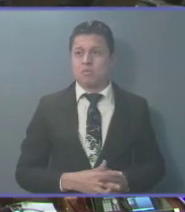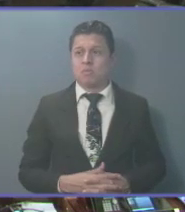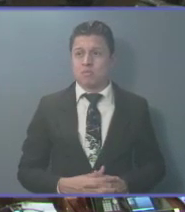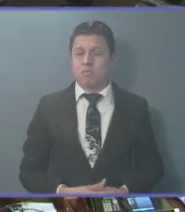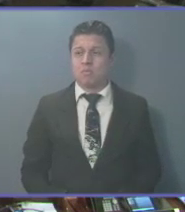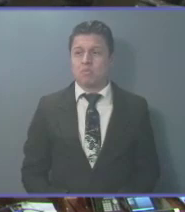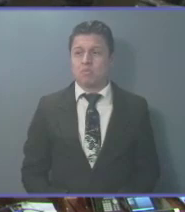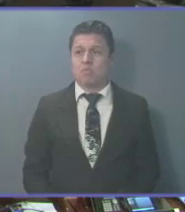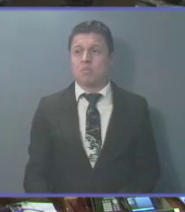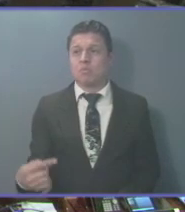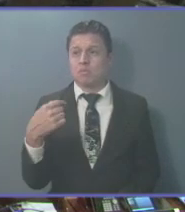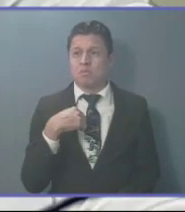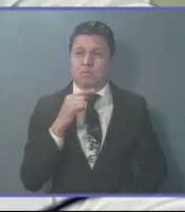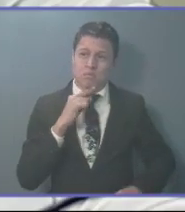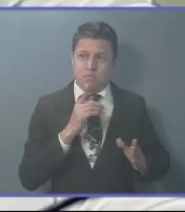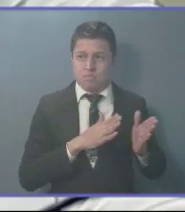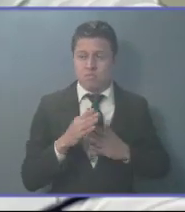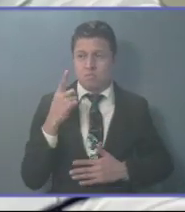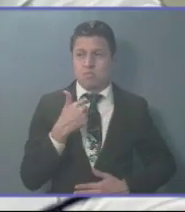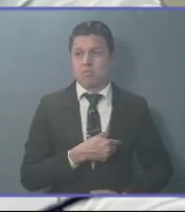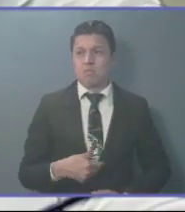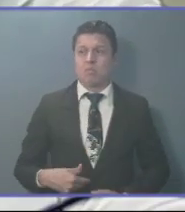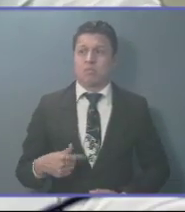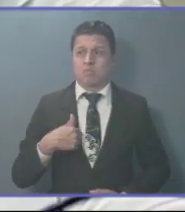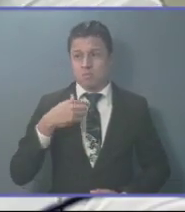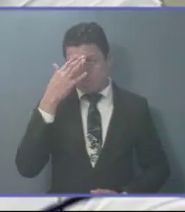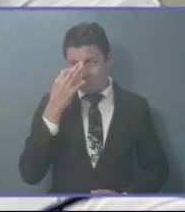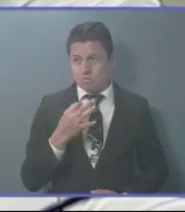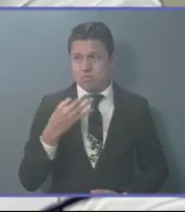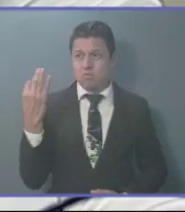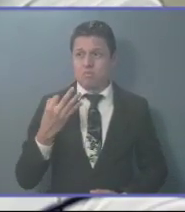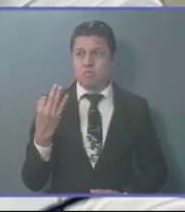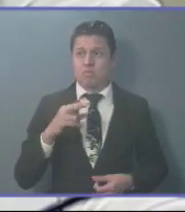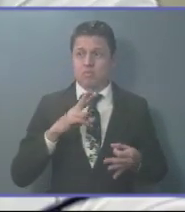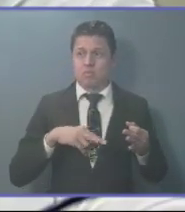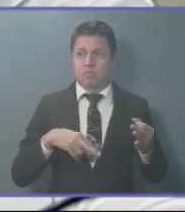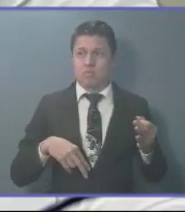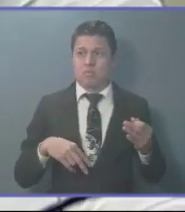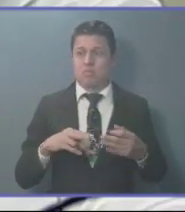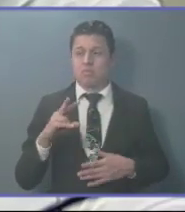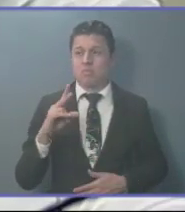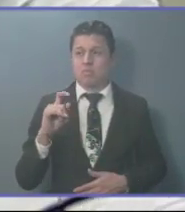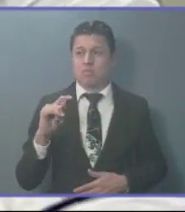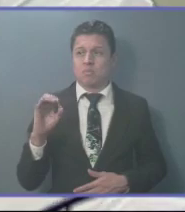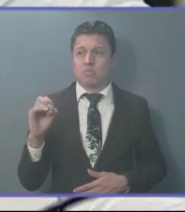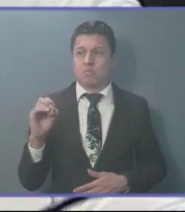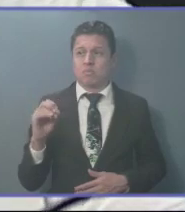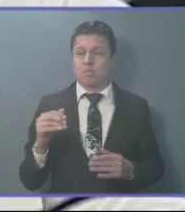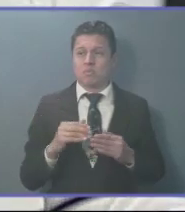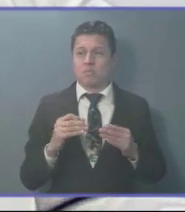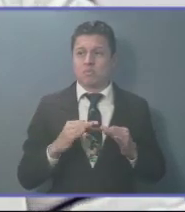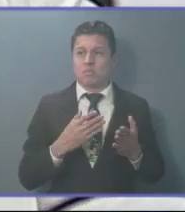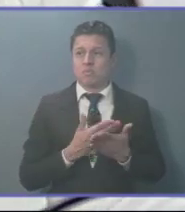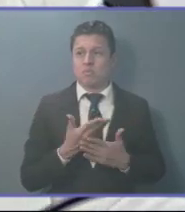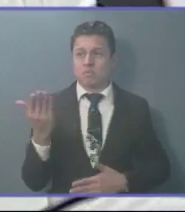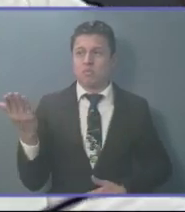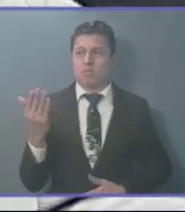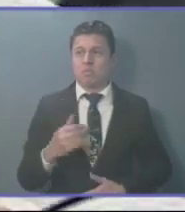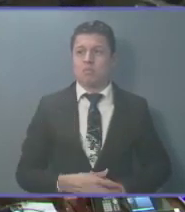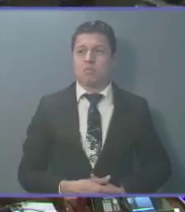presidente. Y yo, por el orden, presidente, creo que debe de leerse el veto, por lo tanto, también solicitaré.